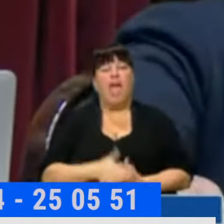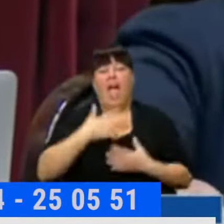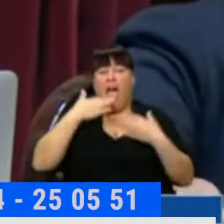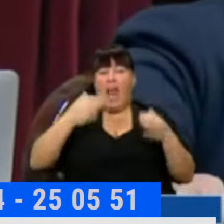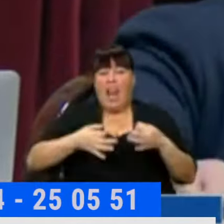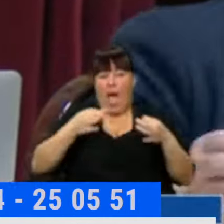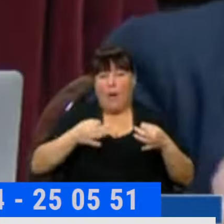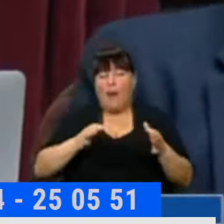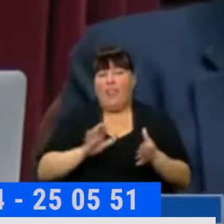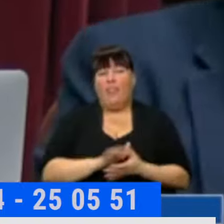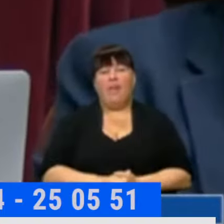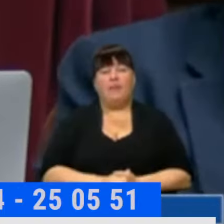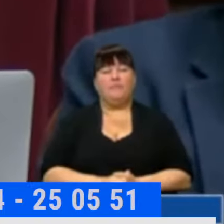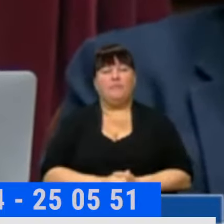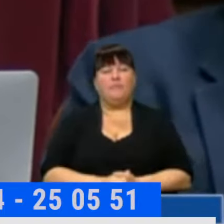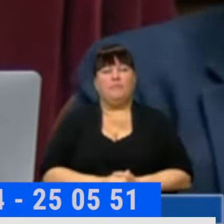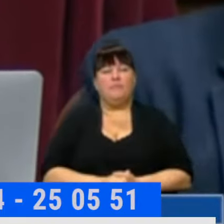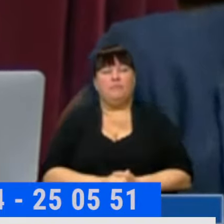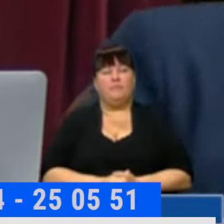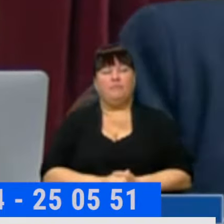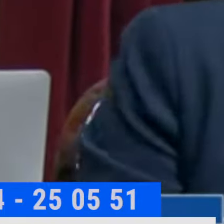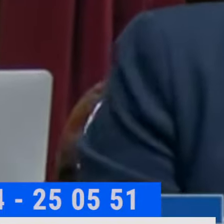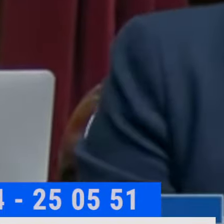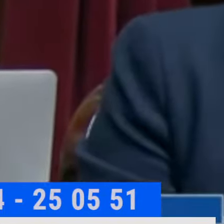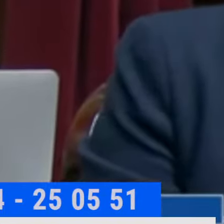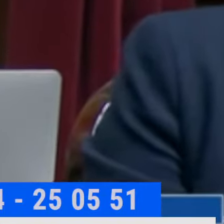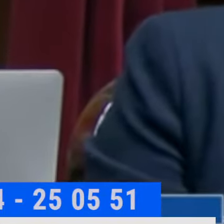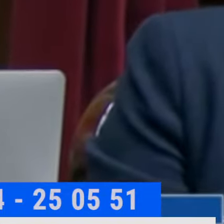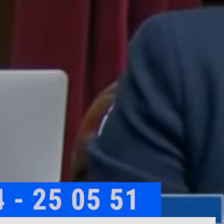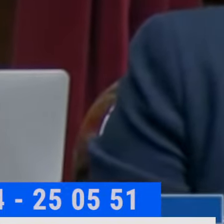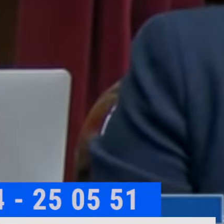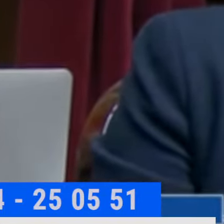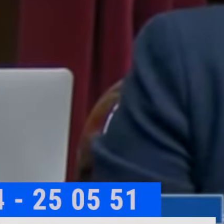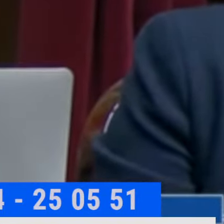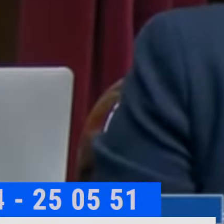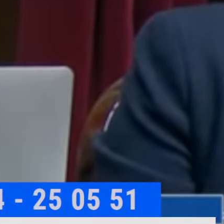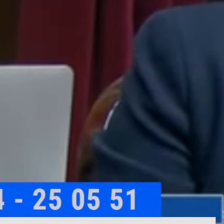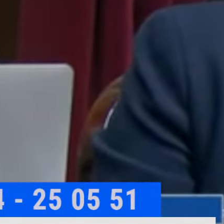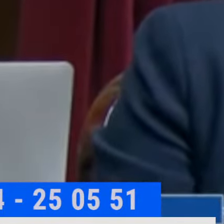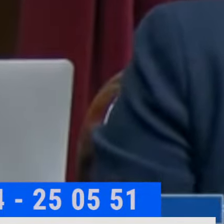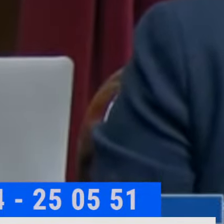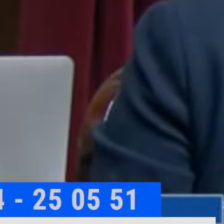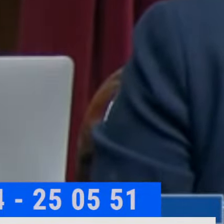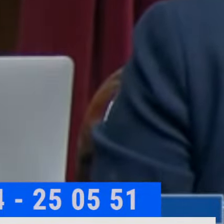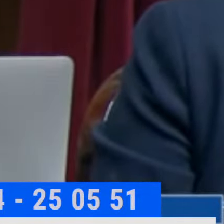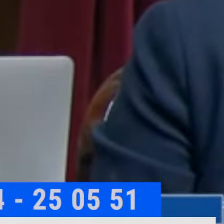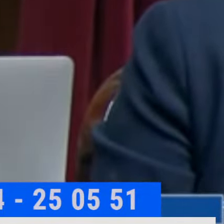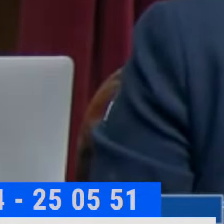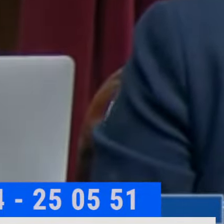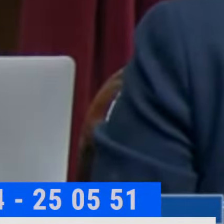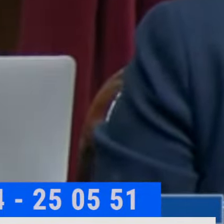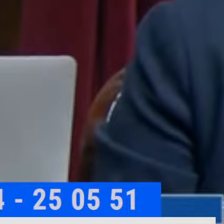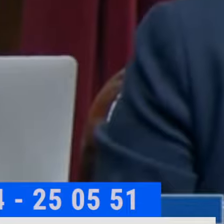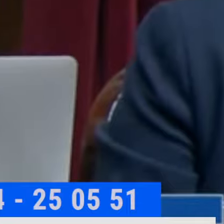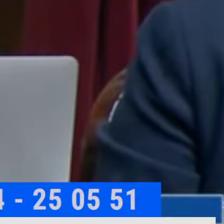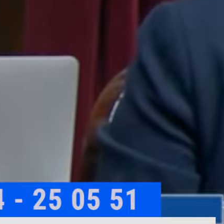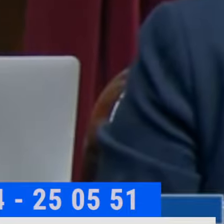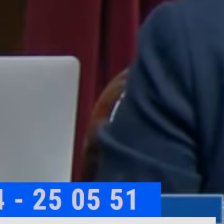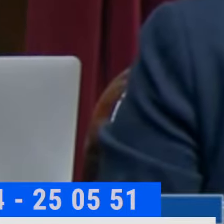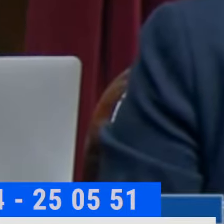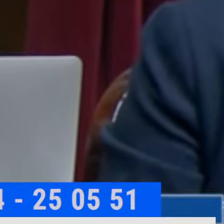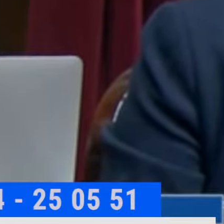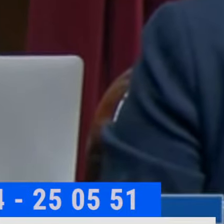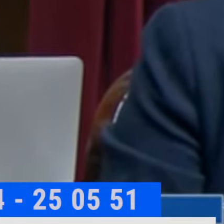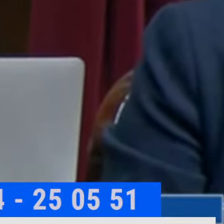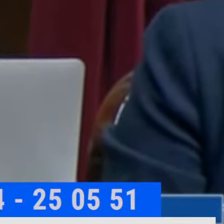normas. No, absolutamente, ellos miran, pareciera ser que están aprendiendo en la universidad. Yo cuando comencé en la universidad, empecé